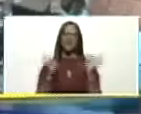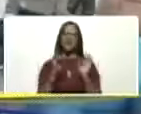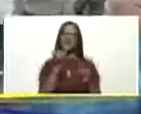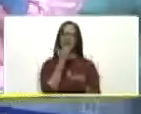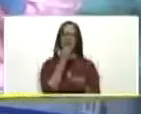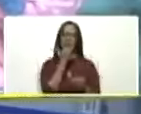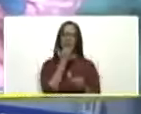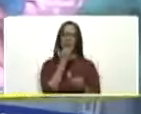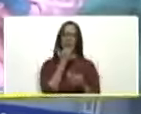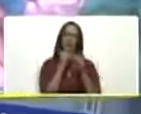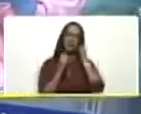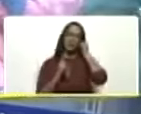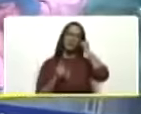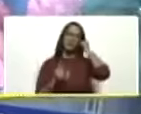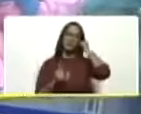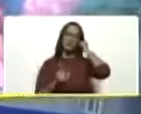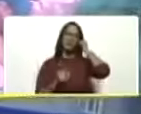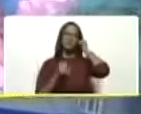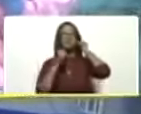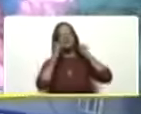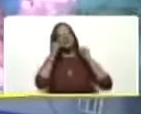equivoque.